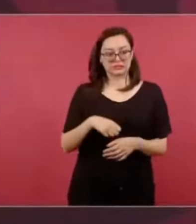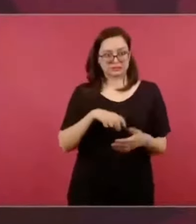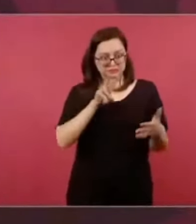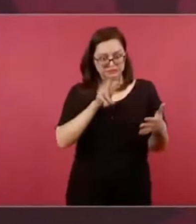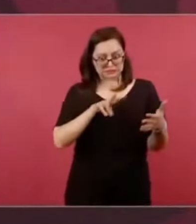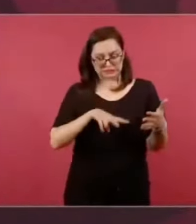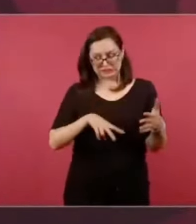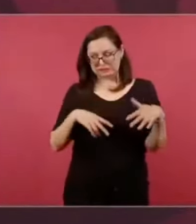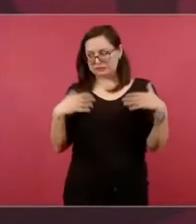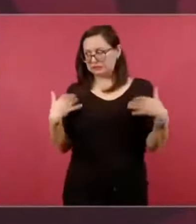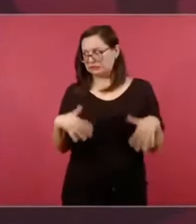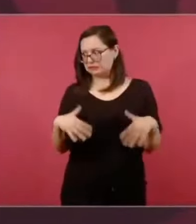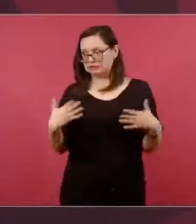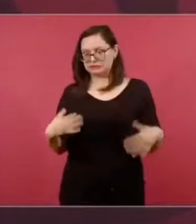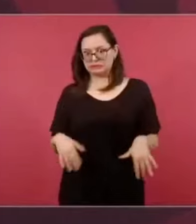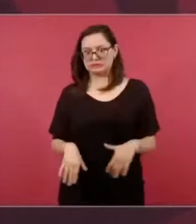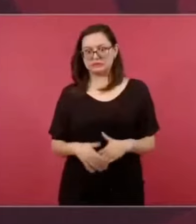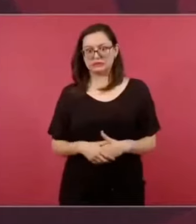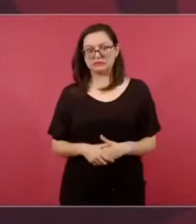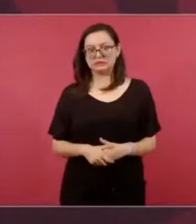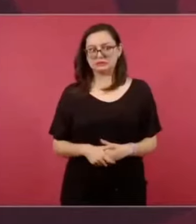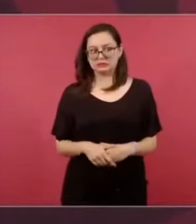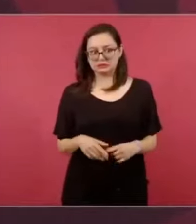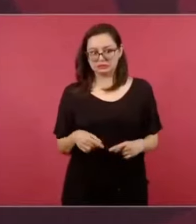todo respeto, vean,